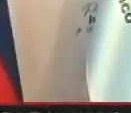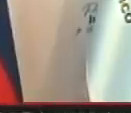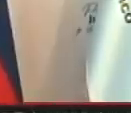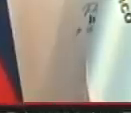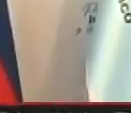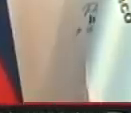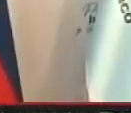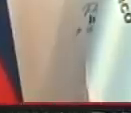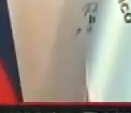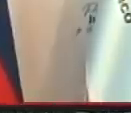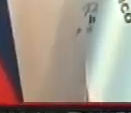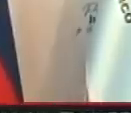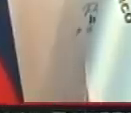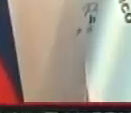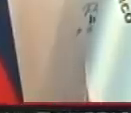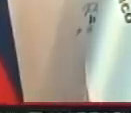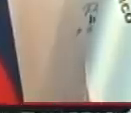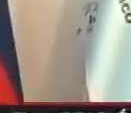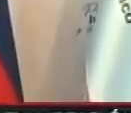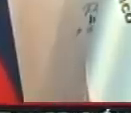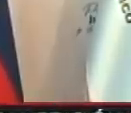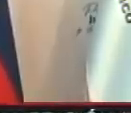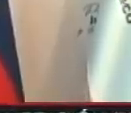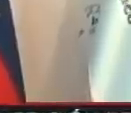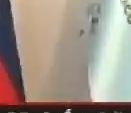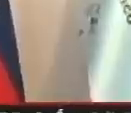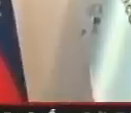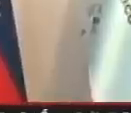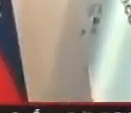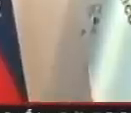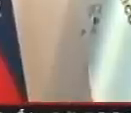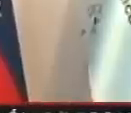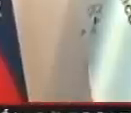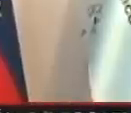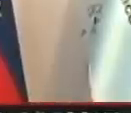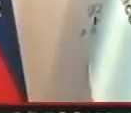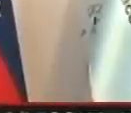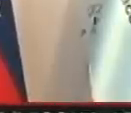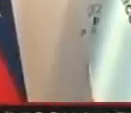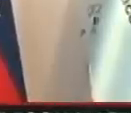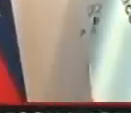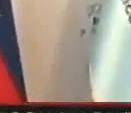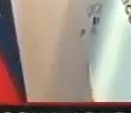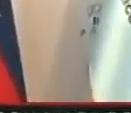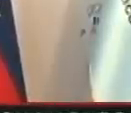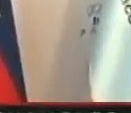trágica, derramamiento de sangre de inocentes venezolanos.